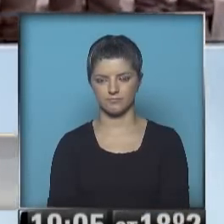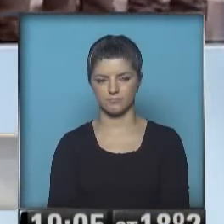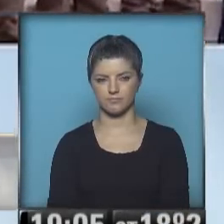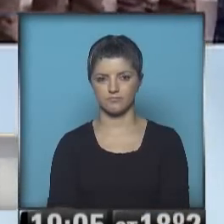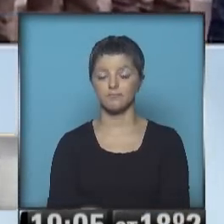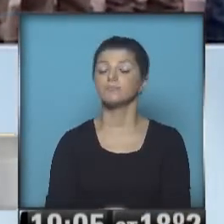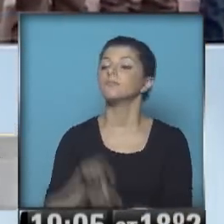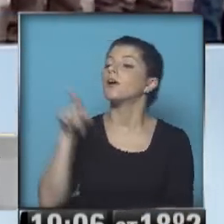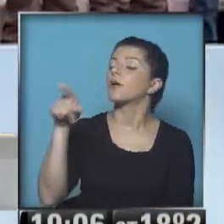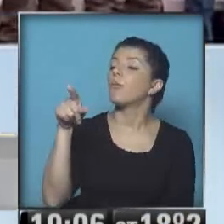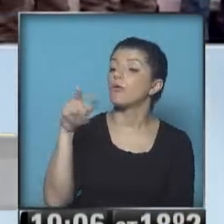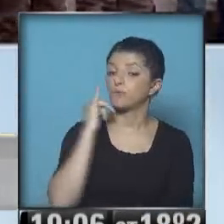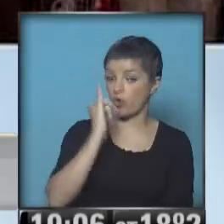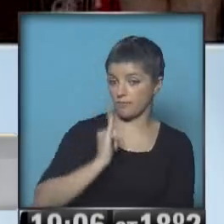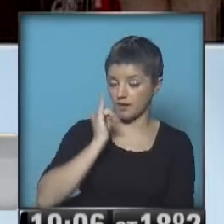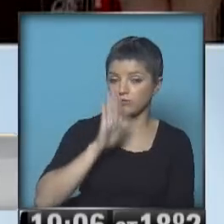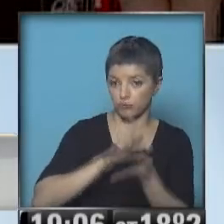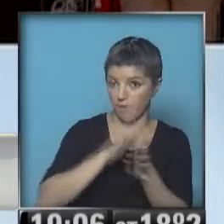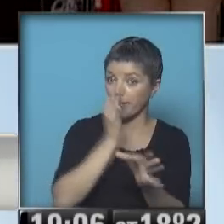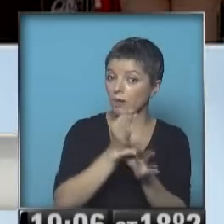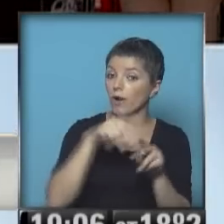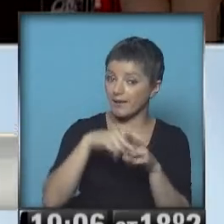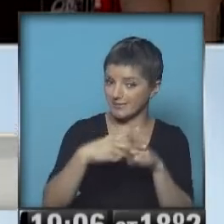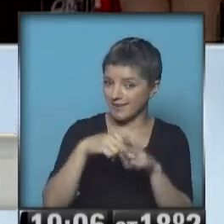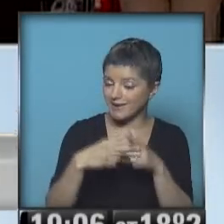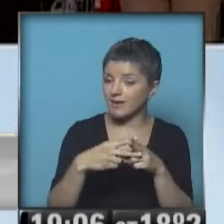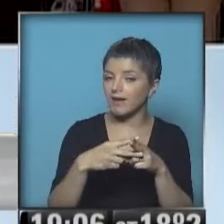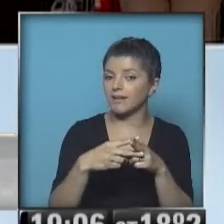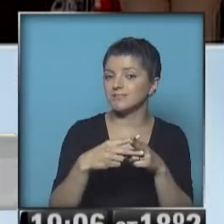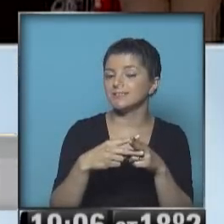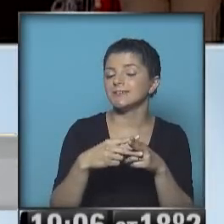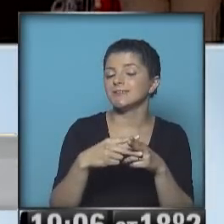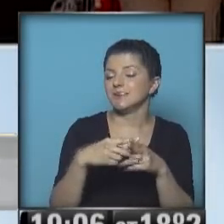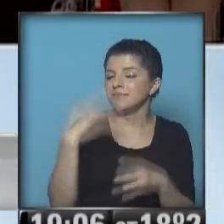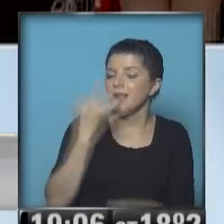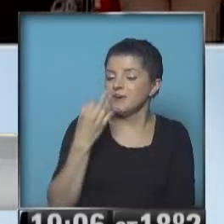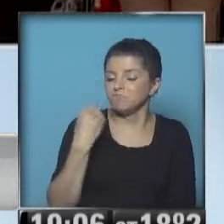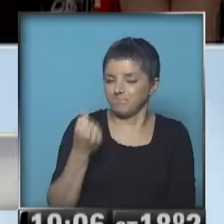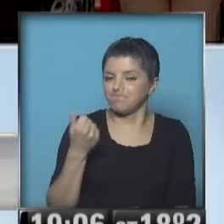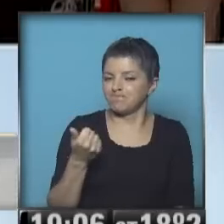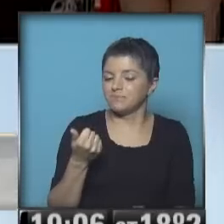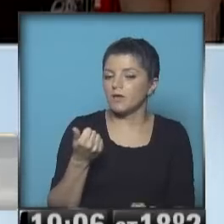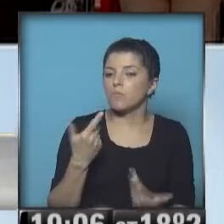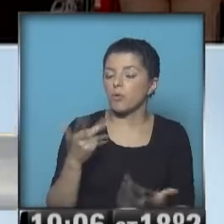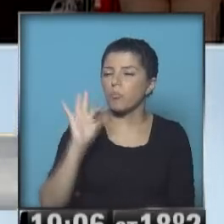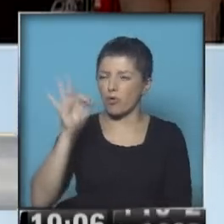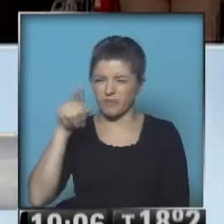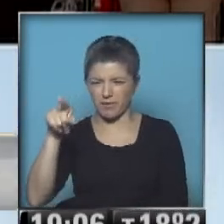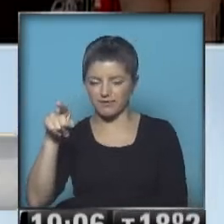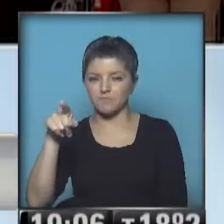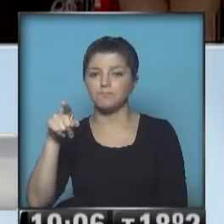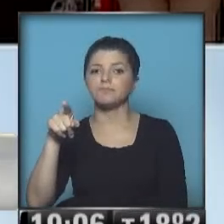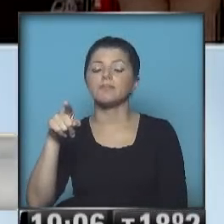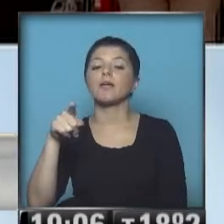Y lo que vos decís además de las escuelas técnicas realmente es impresionante. Vos sabés que en Santa Cruz,